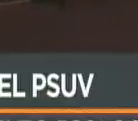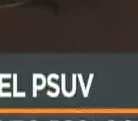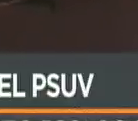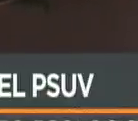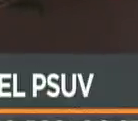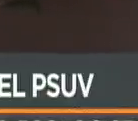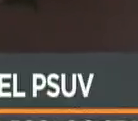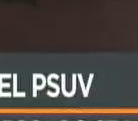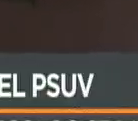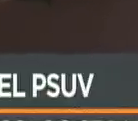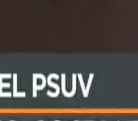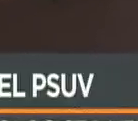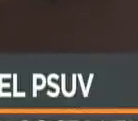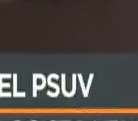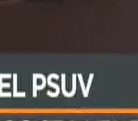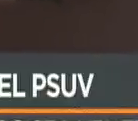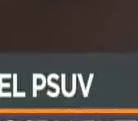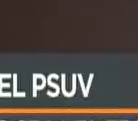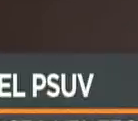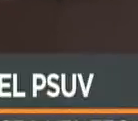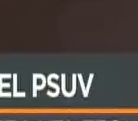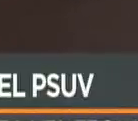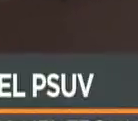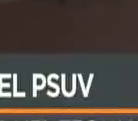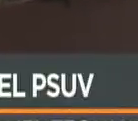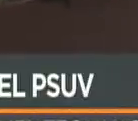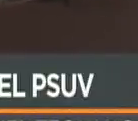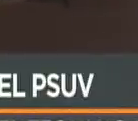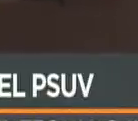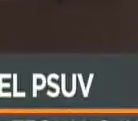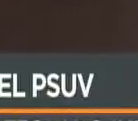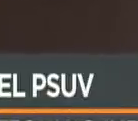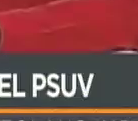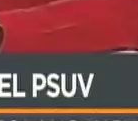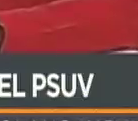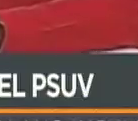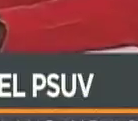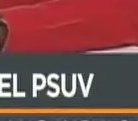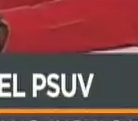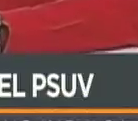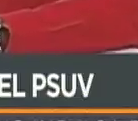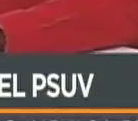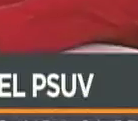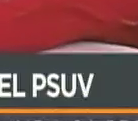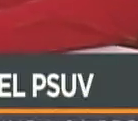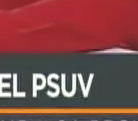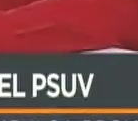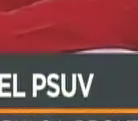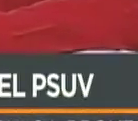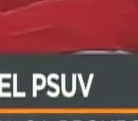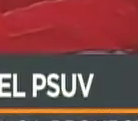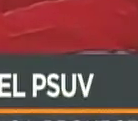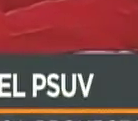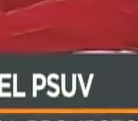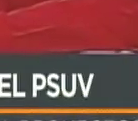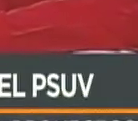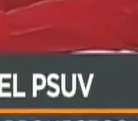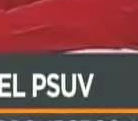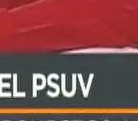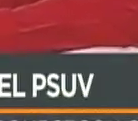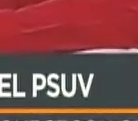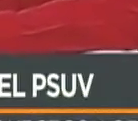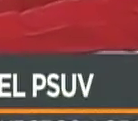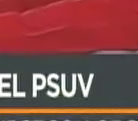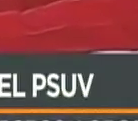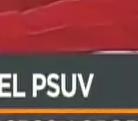de los militantes del Partido Socialista Unido de Venezuela, cuando el jefe de Estado venezolano, Nicolás Maduro Moros, reciba su carnet del